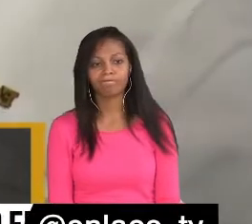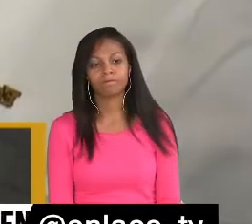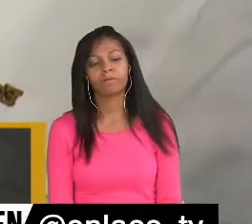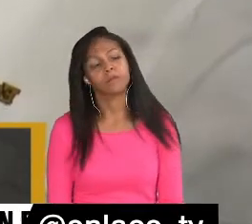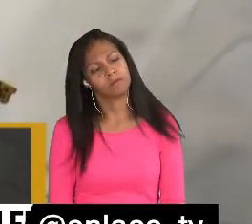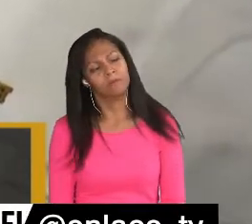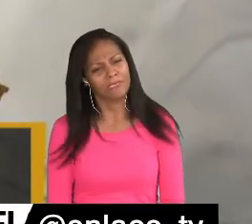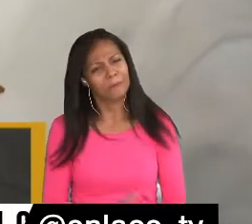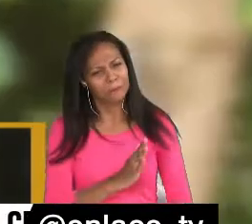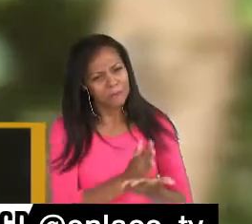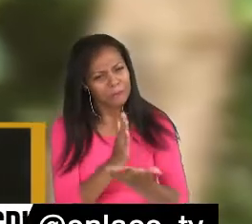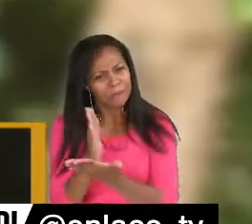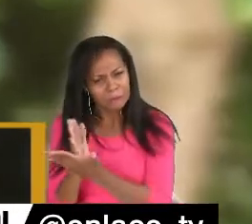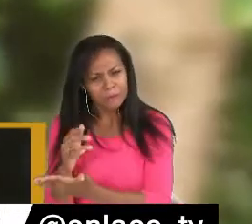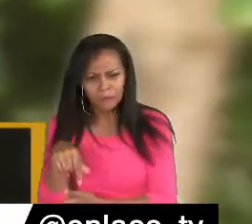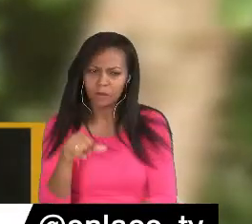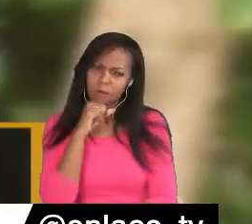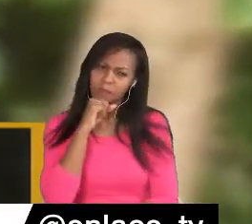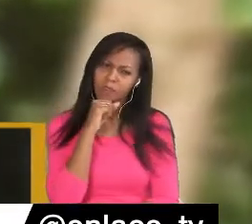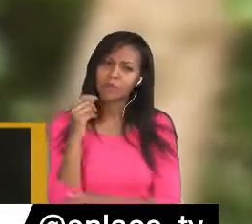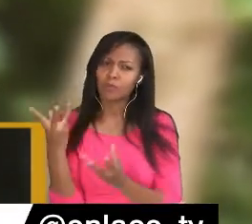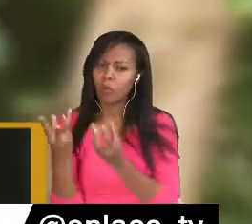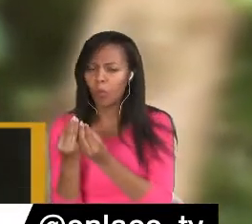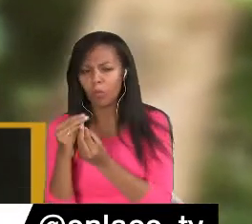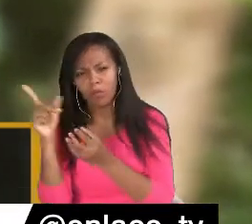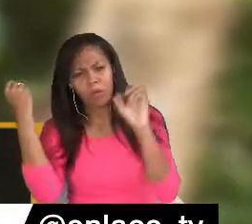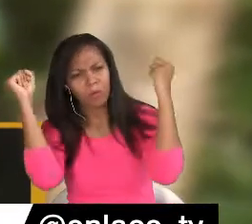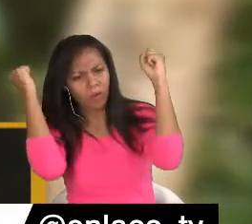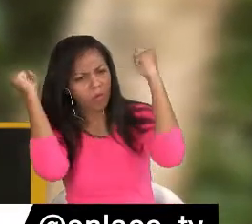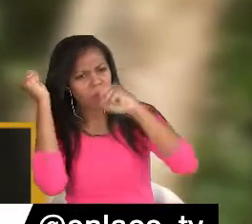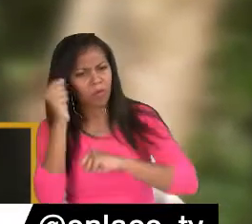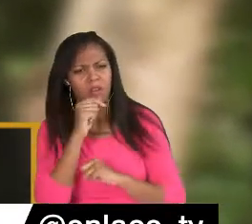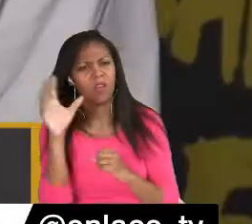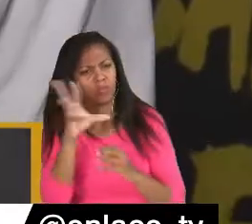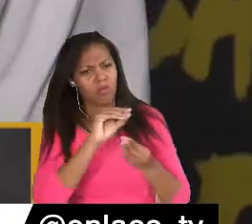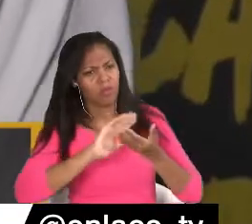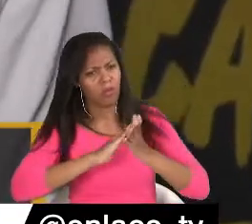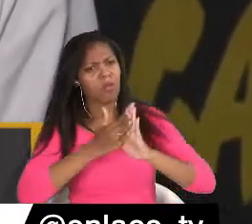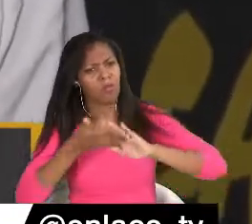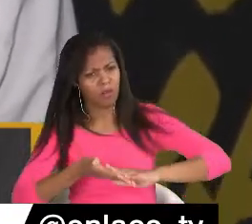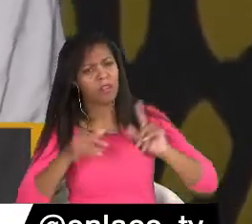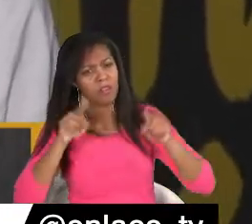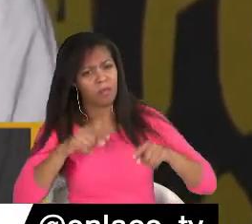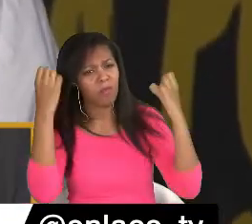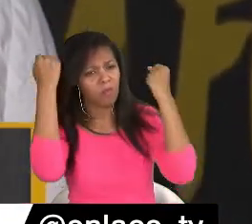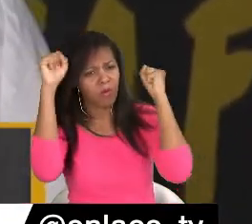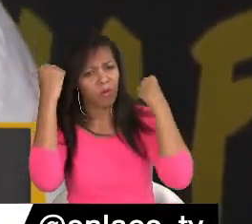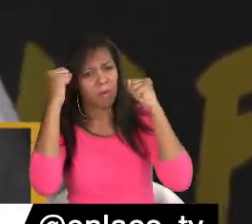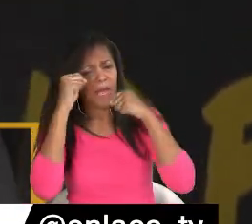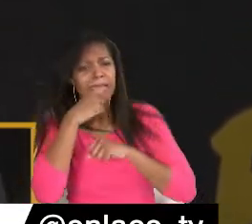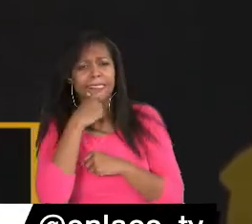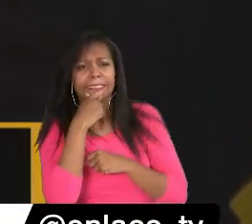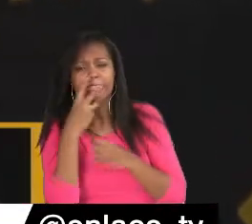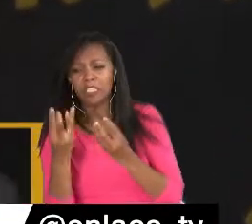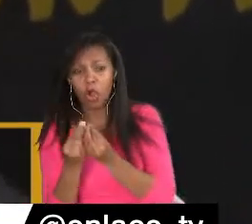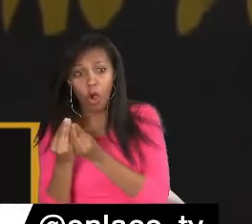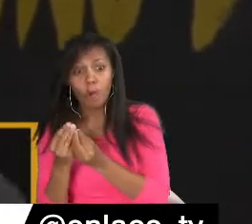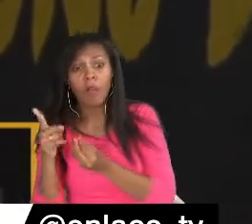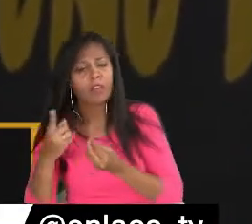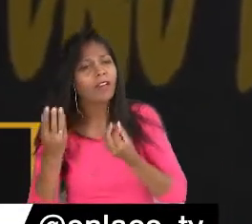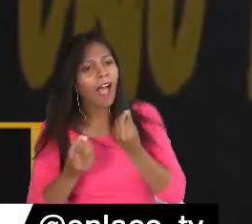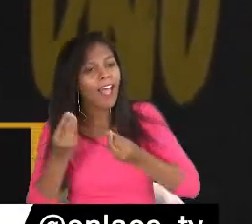tiene preocupada a las autoridades y a la comunidad, el Grupo Espíritu de Semillas de Amor adelanta una campaña en las comunas de la ciudad